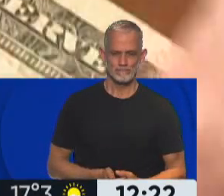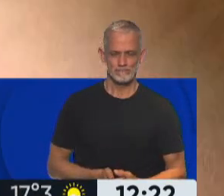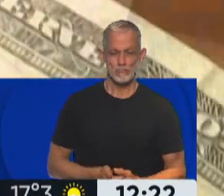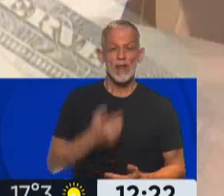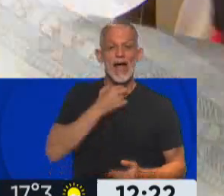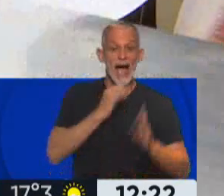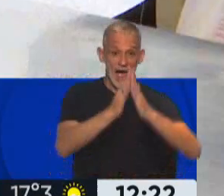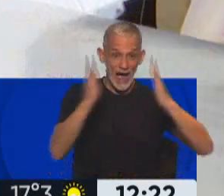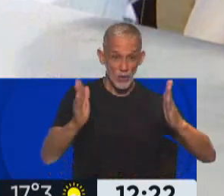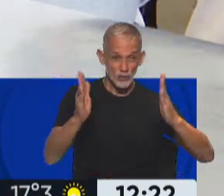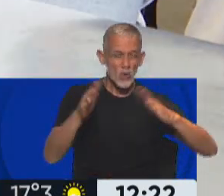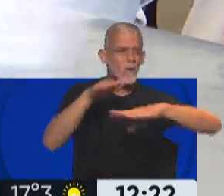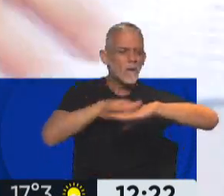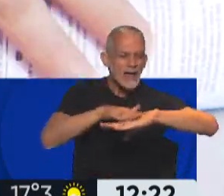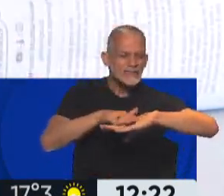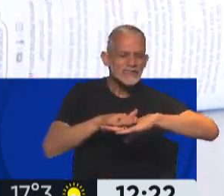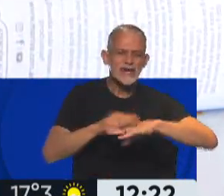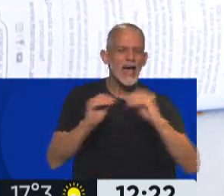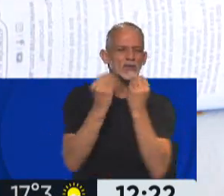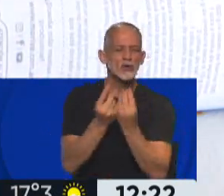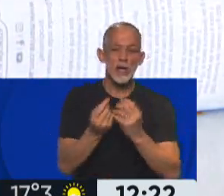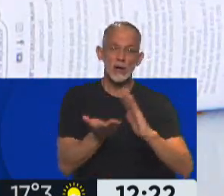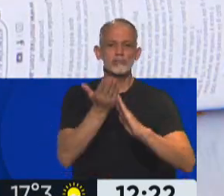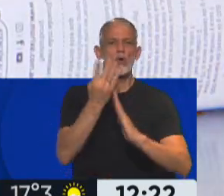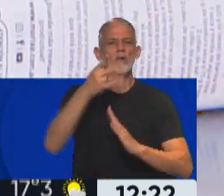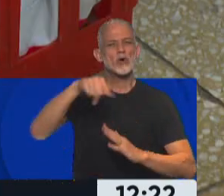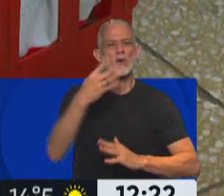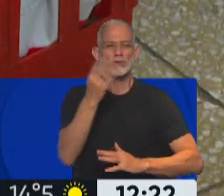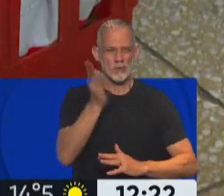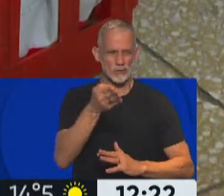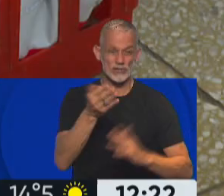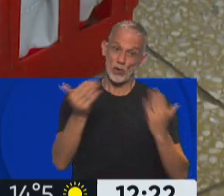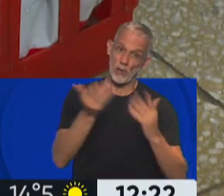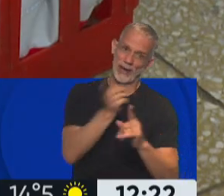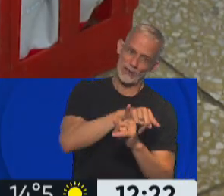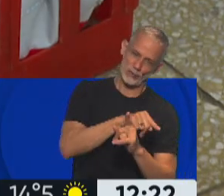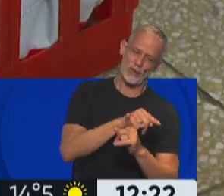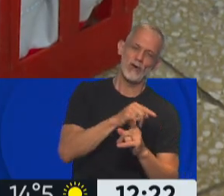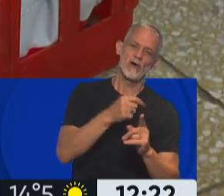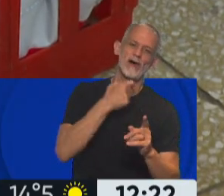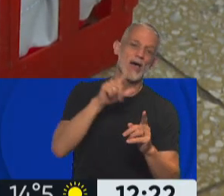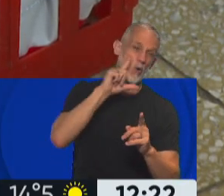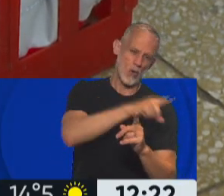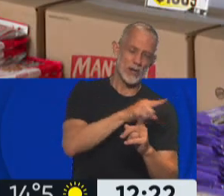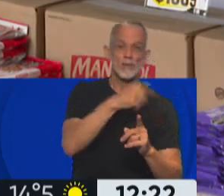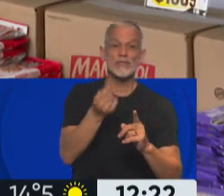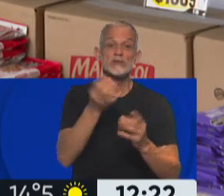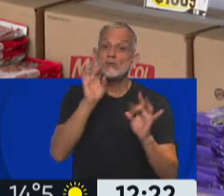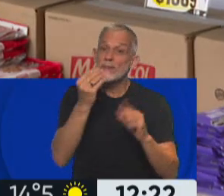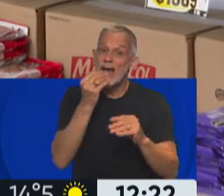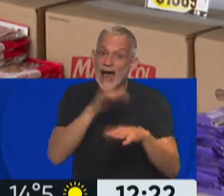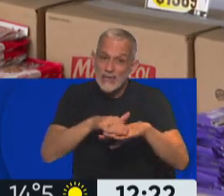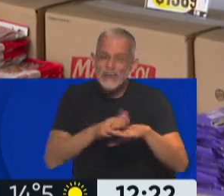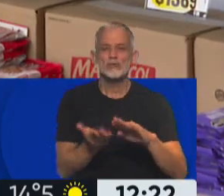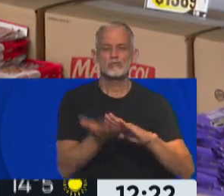En agosto, la canasta básica total trepó un 4,4% respecto al mes anterior, y la canasta básica alimentaria subió